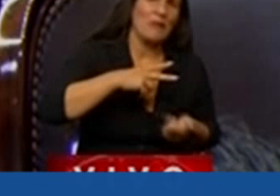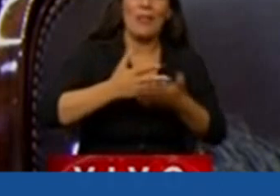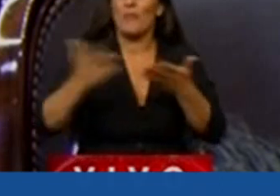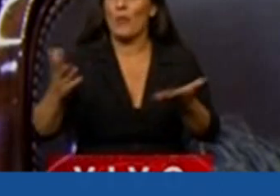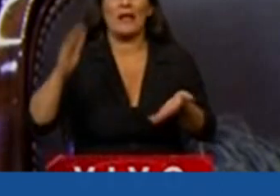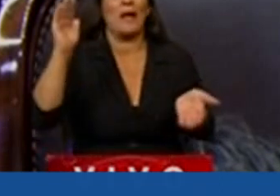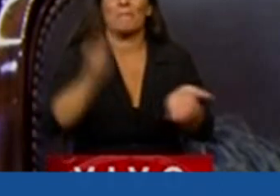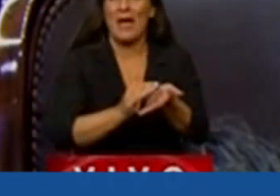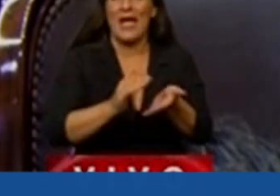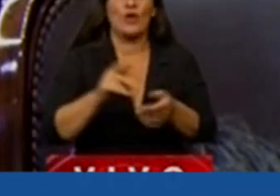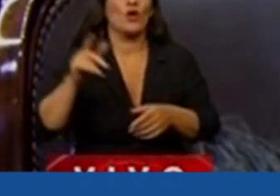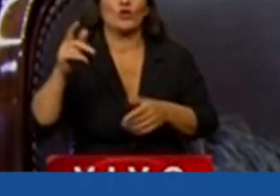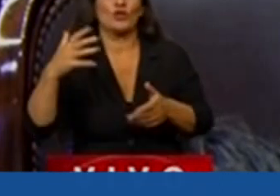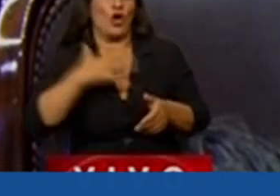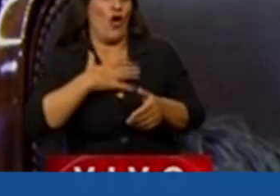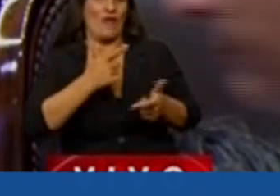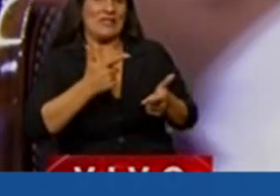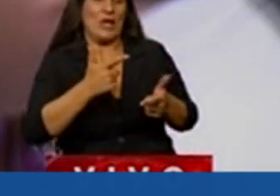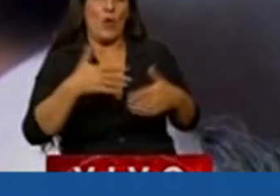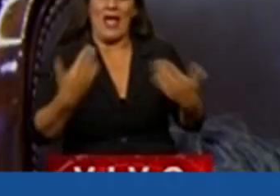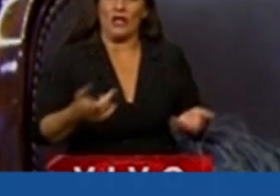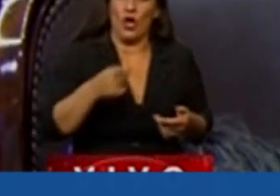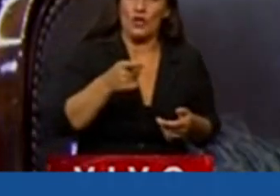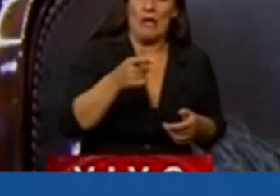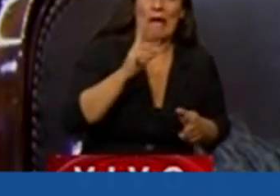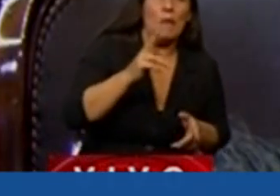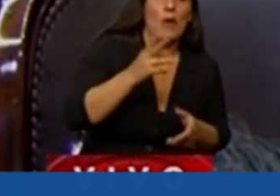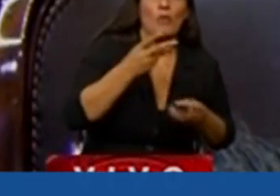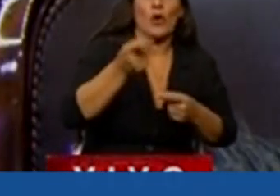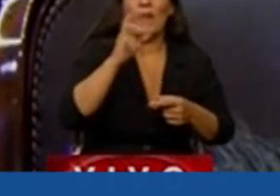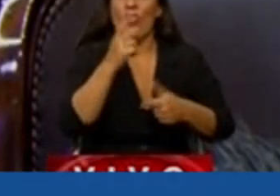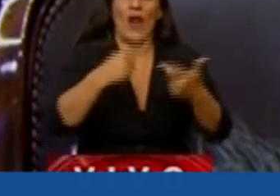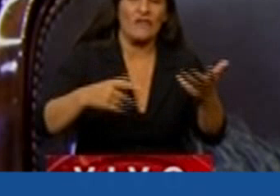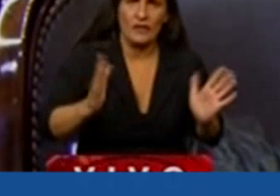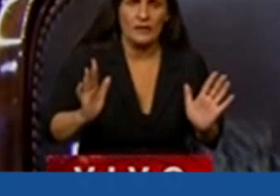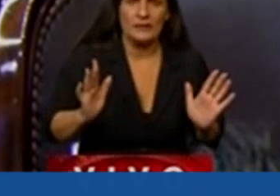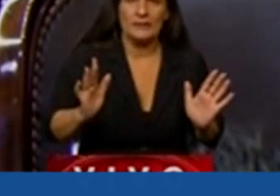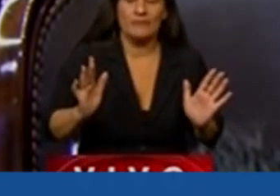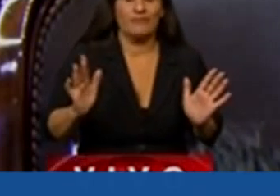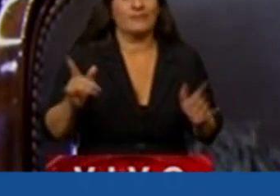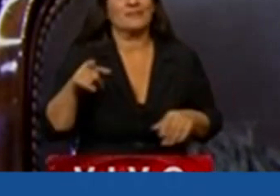no se generó confianza y terminamos en un cepo. No reconocer